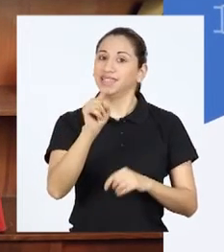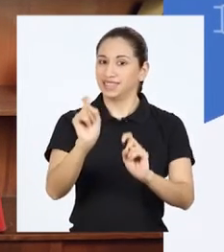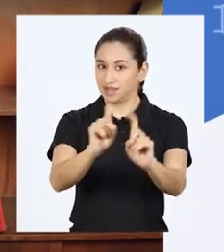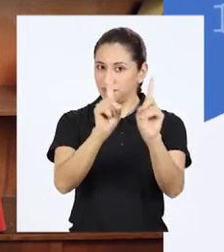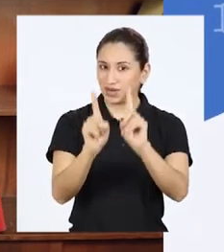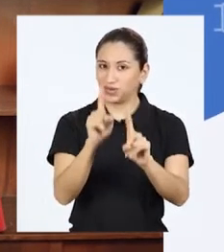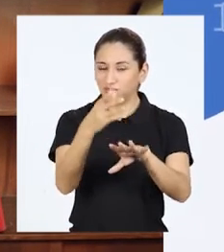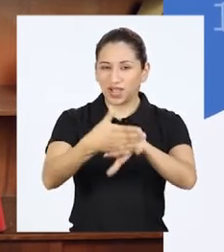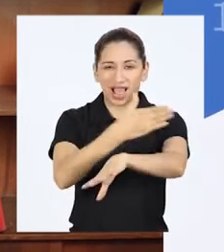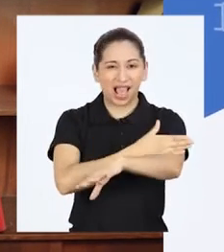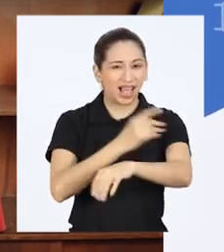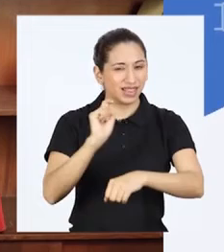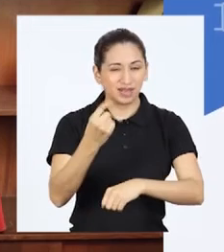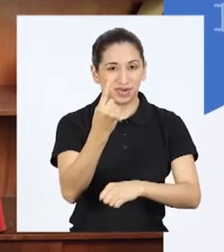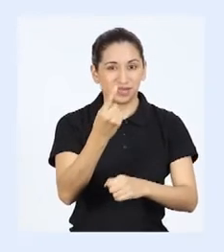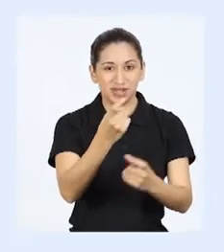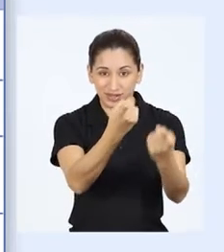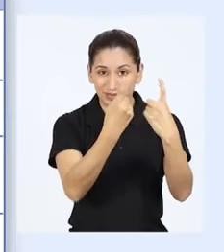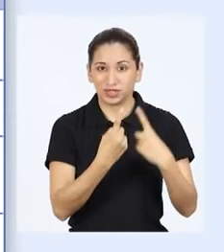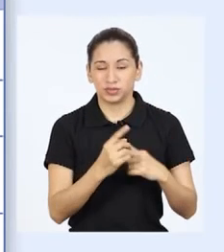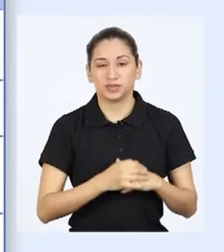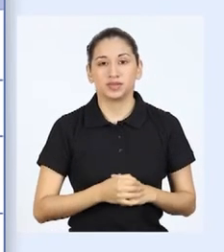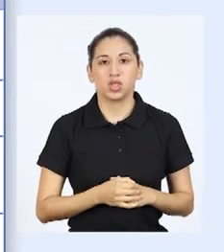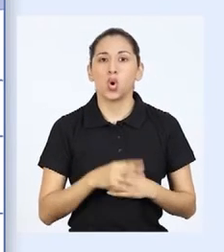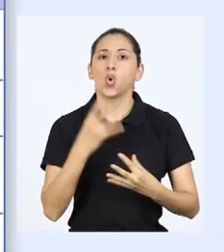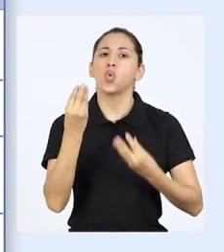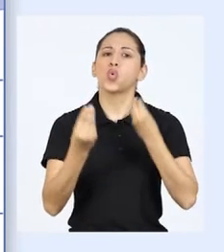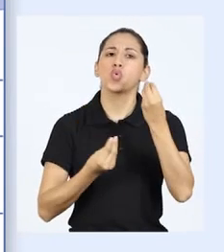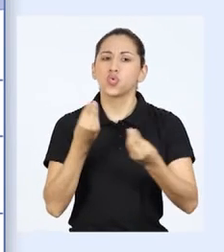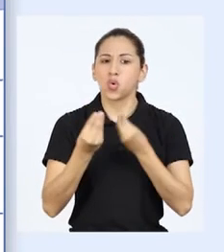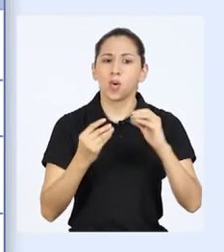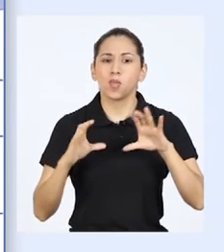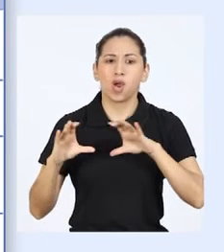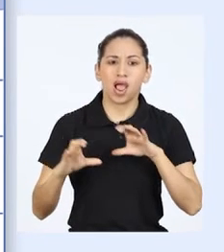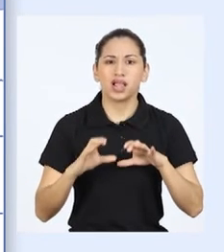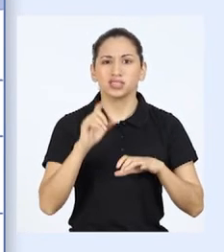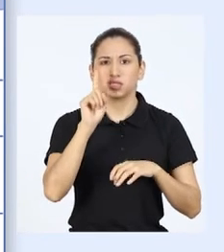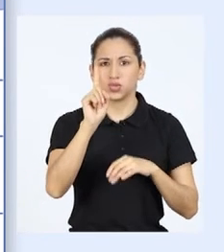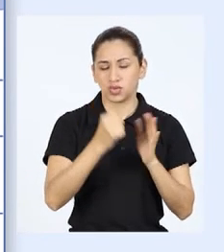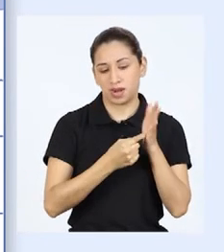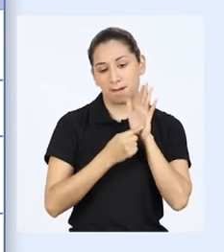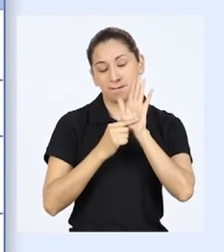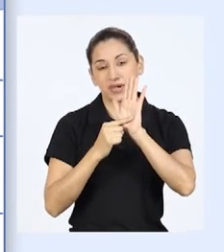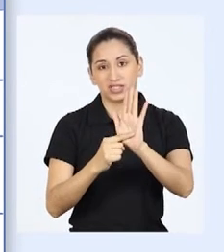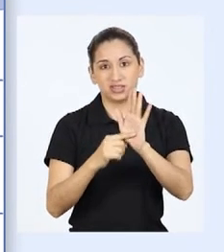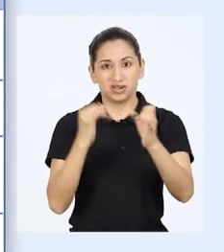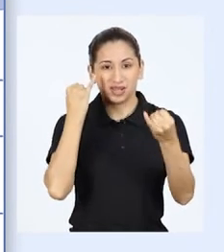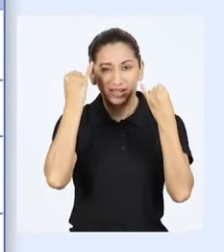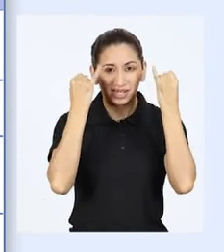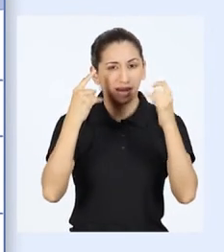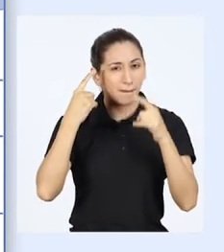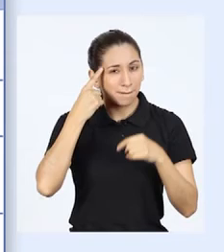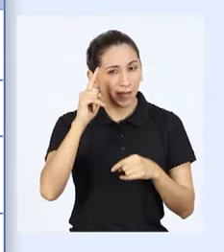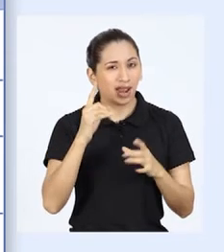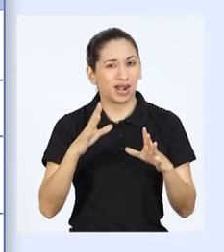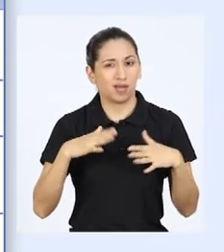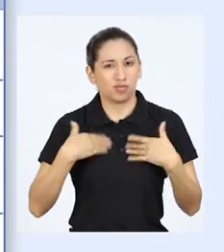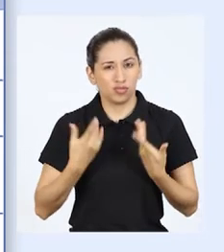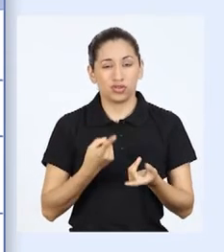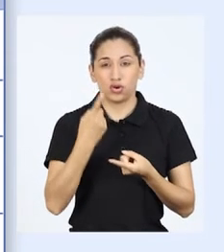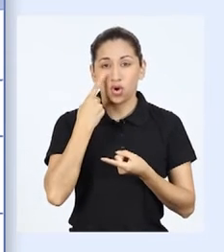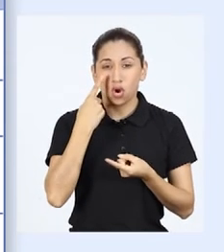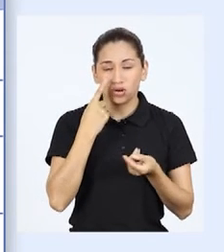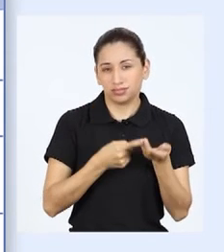que propusiste hace un momento. ¿Cómo hacer una presentación creativa para dar a conocer